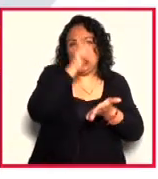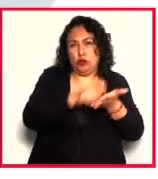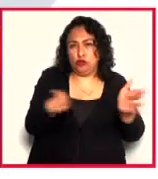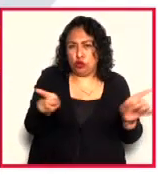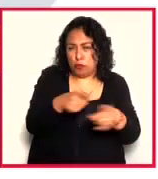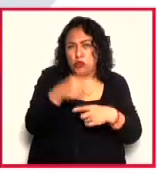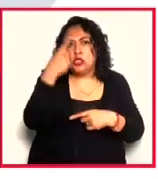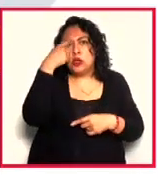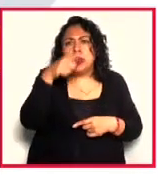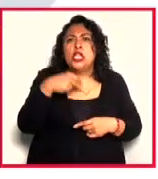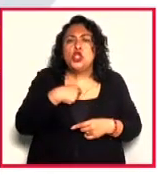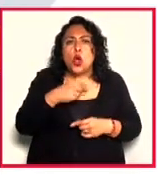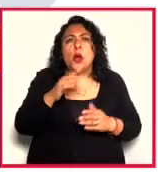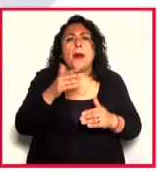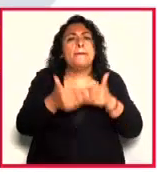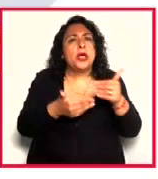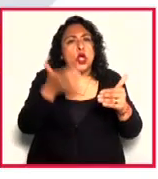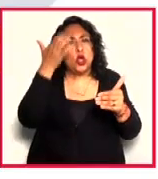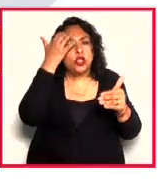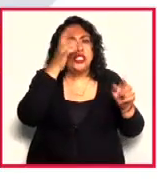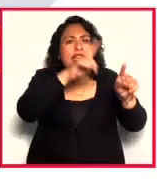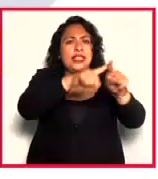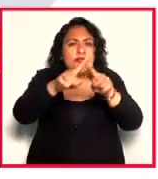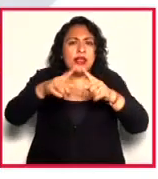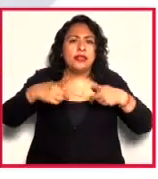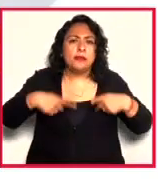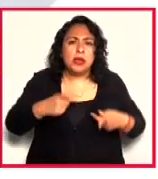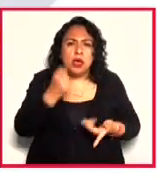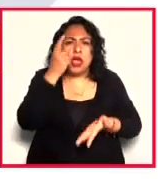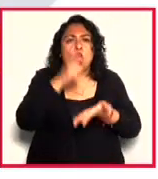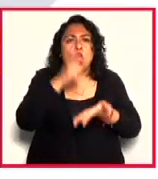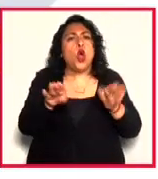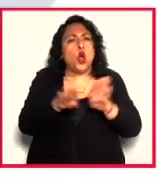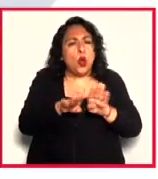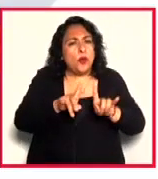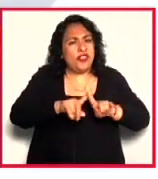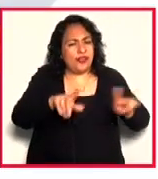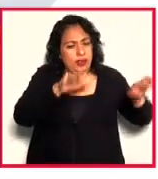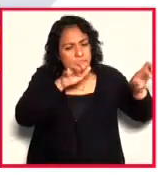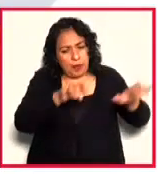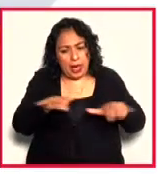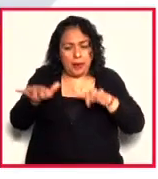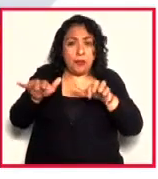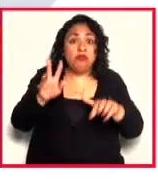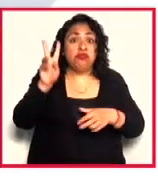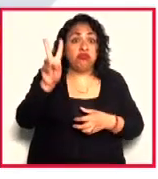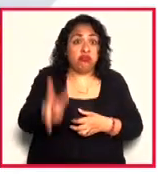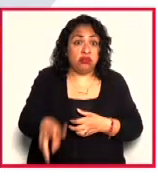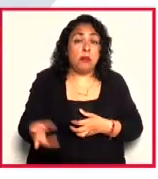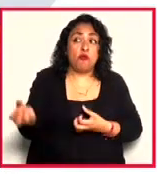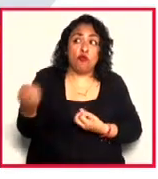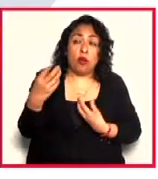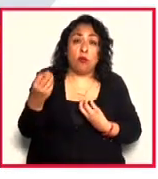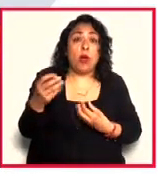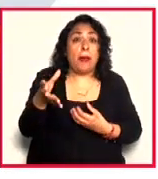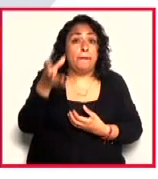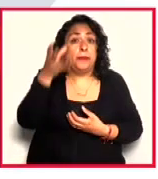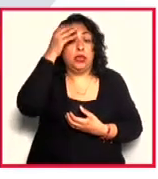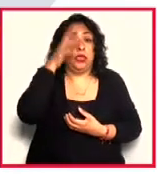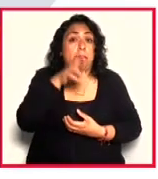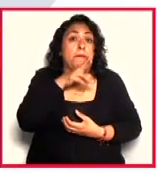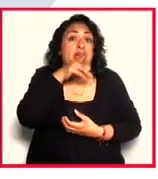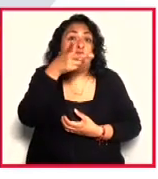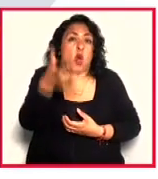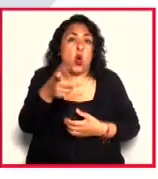pues yo vaya conociendo diferentes compositores, diferentes interpretaciones. Y la verdad es que me va enriqueciendo cada vez más ir tocando